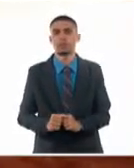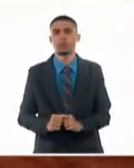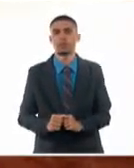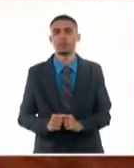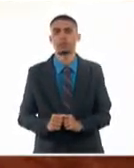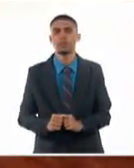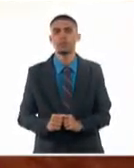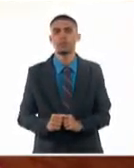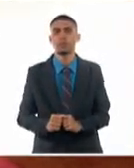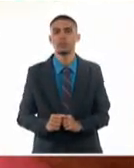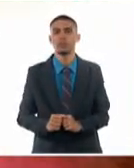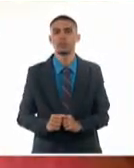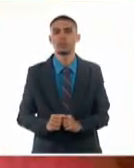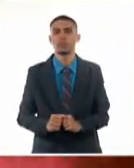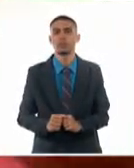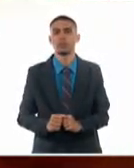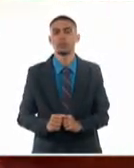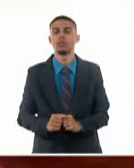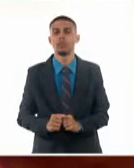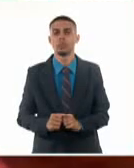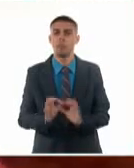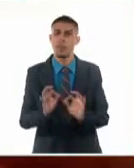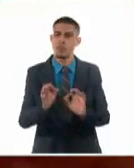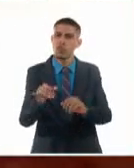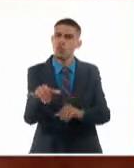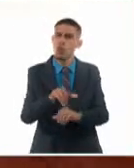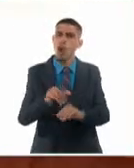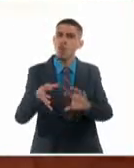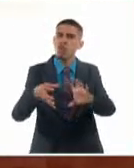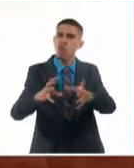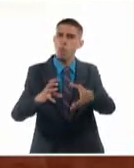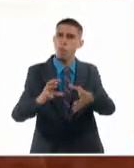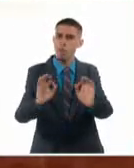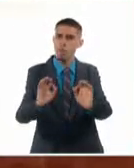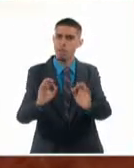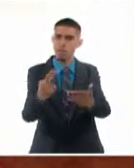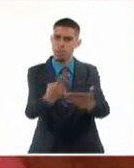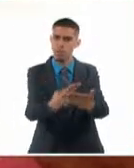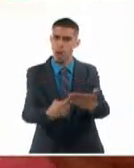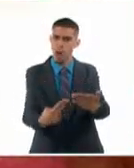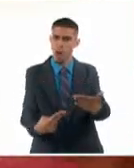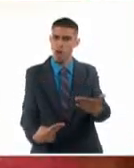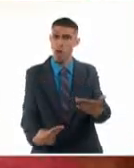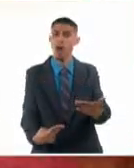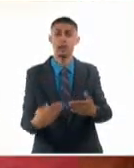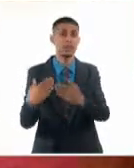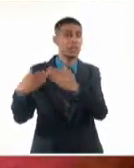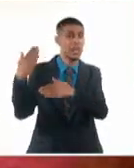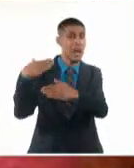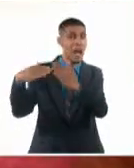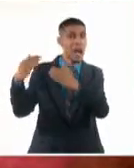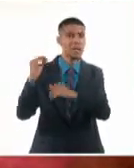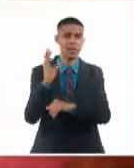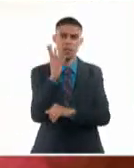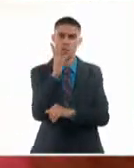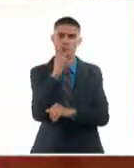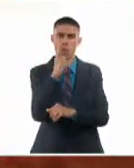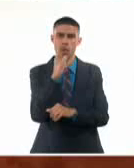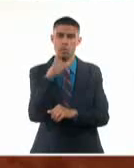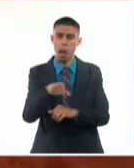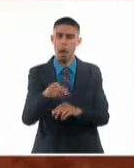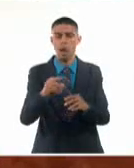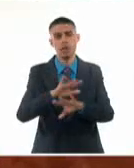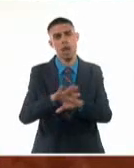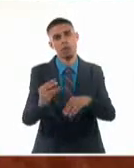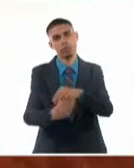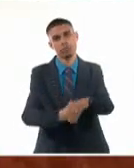elementos y figuraciones que se habían realizado en uno de estos espacios con una variante, y esa